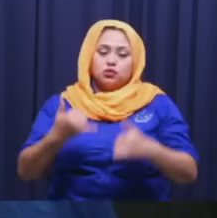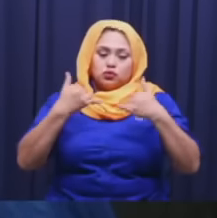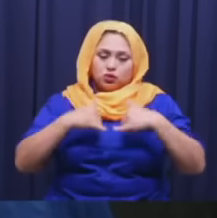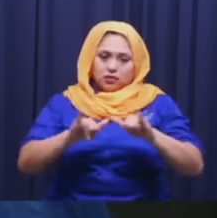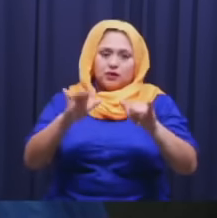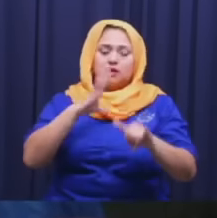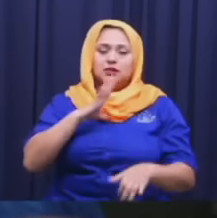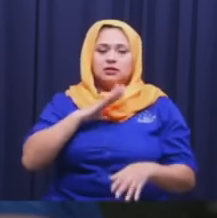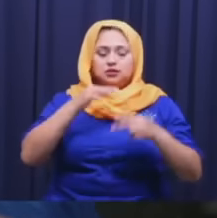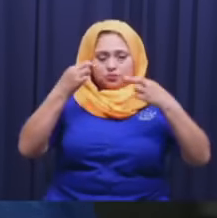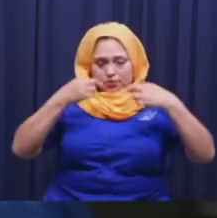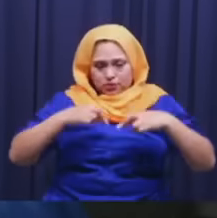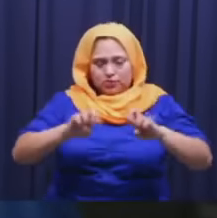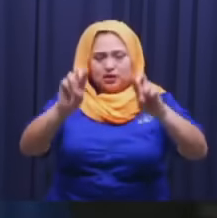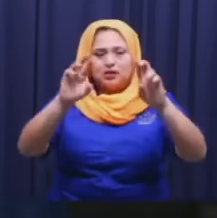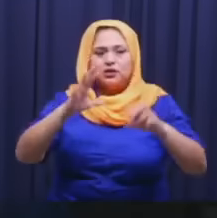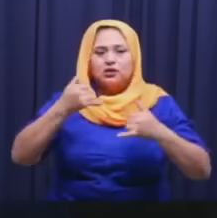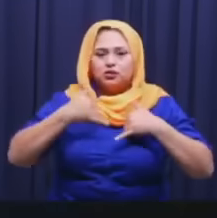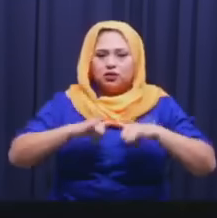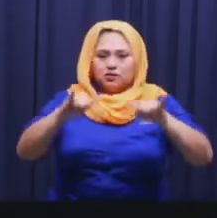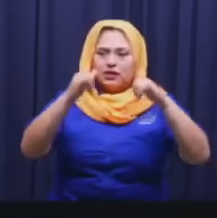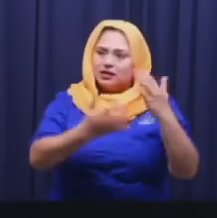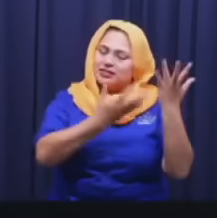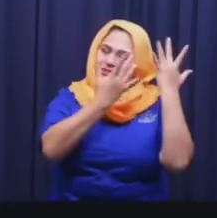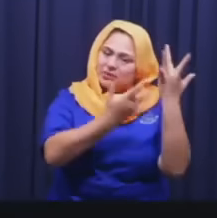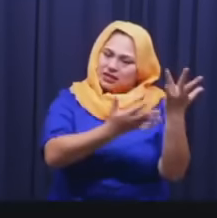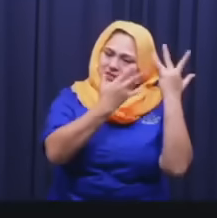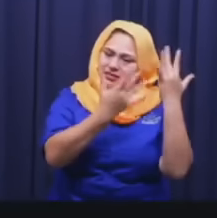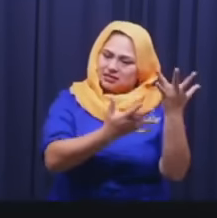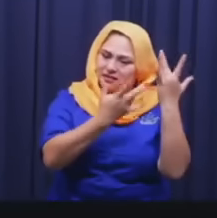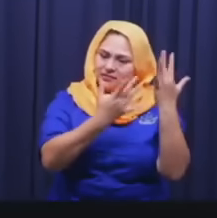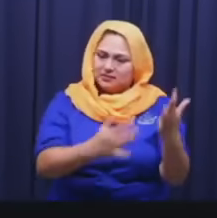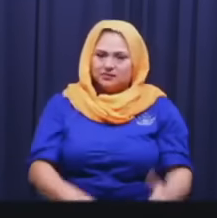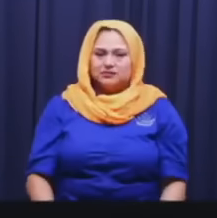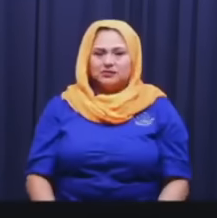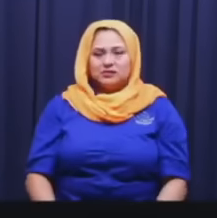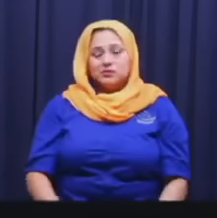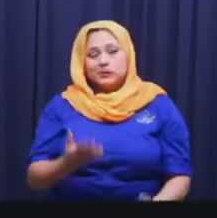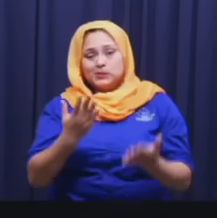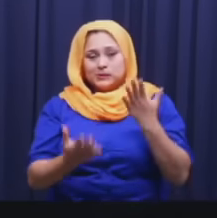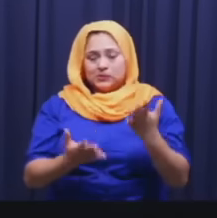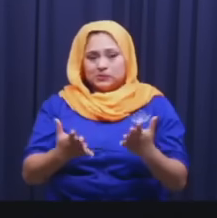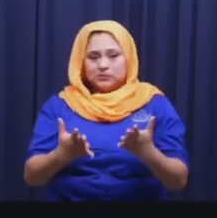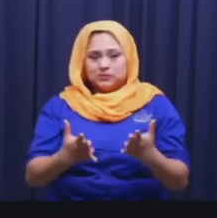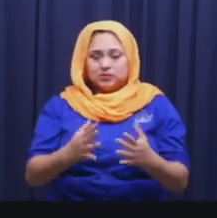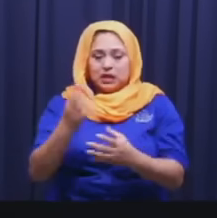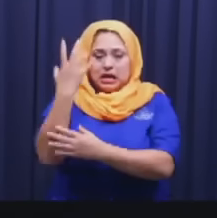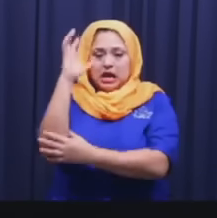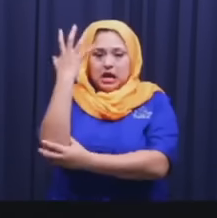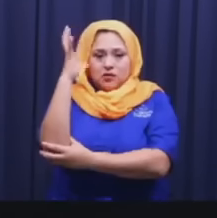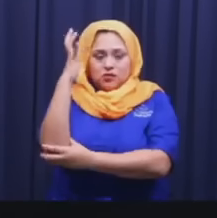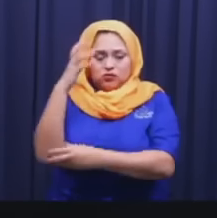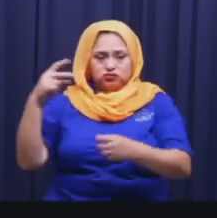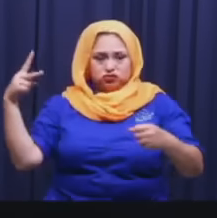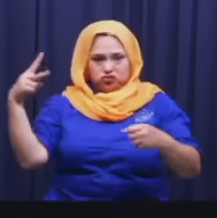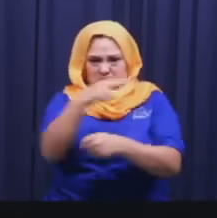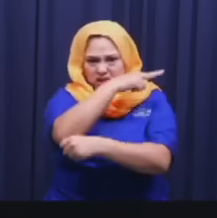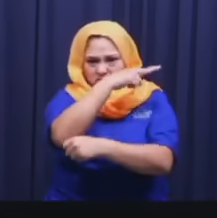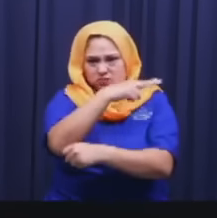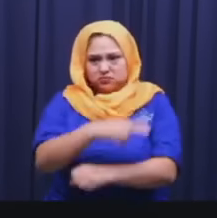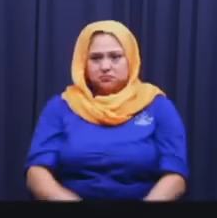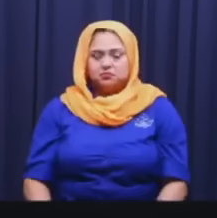Todavía hay oportunidad, todavía hay esperanza. Aún para el árbol que ha sido